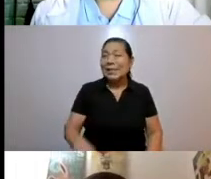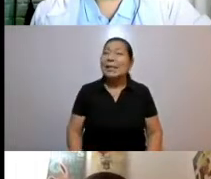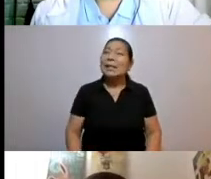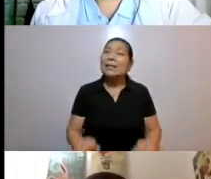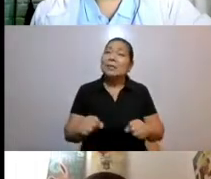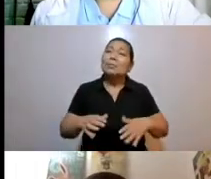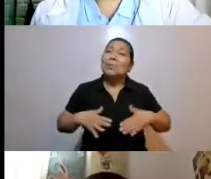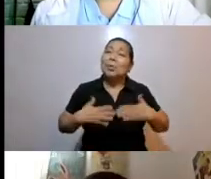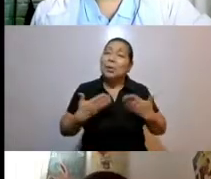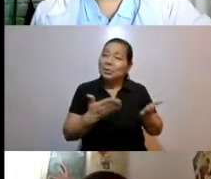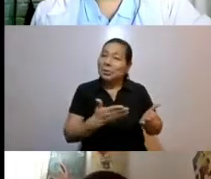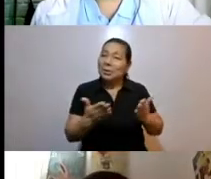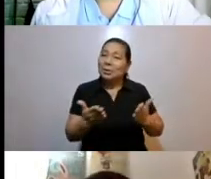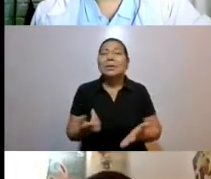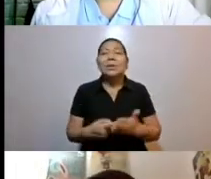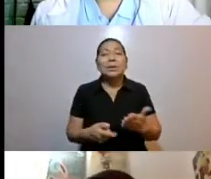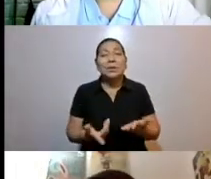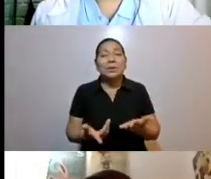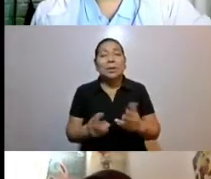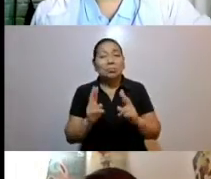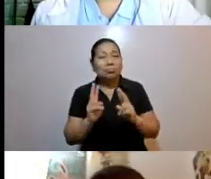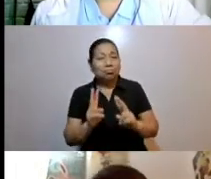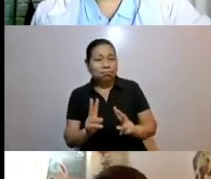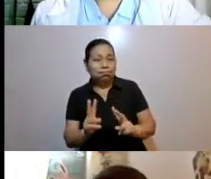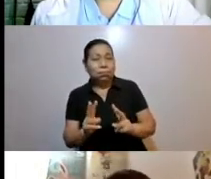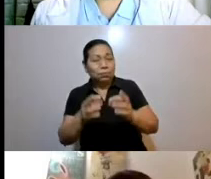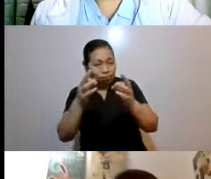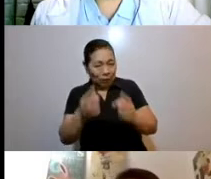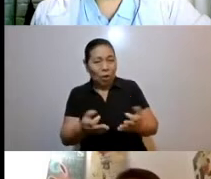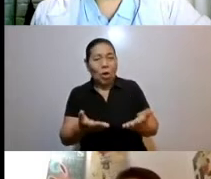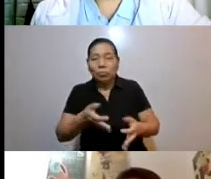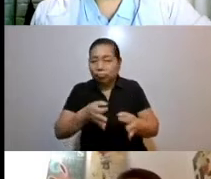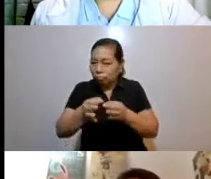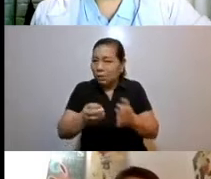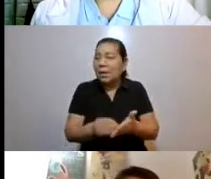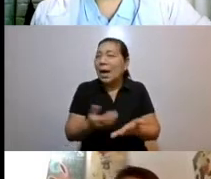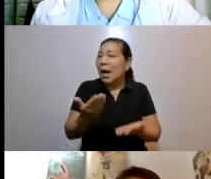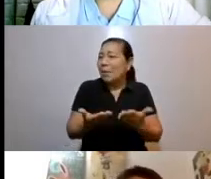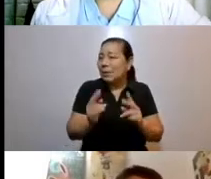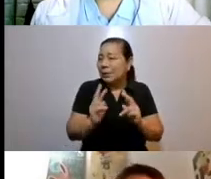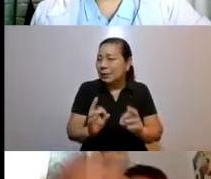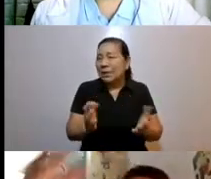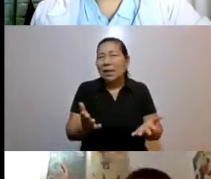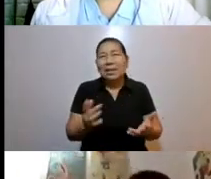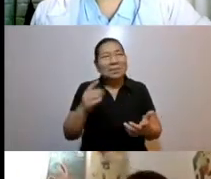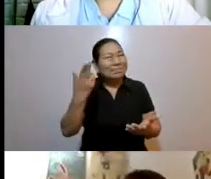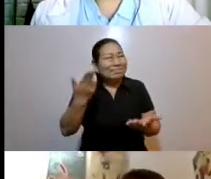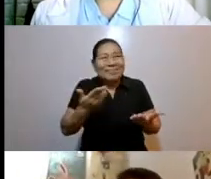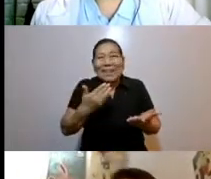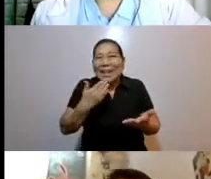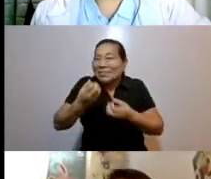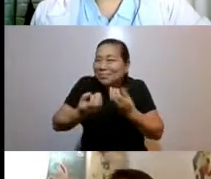poder llevar a lo que llamamos nosotros las expectativas reales, ¿no? Porque a veces la expectativa es irracional,